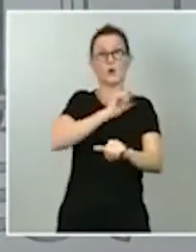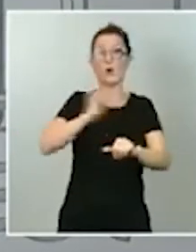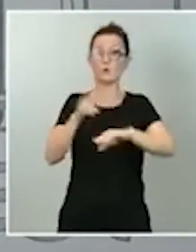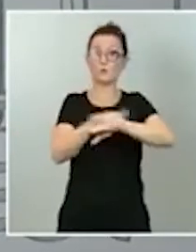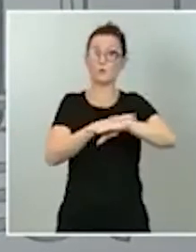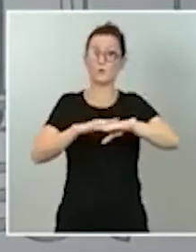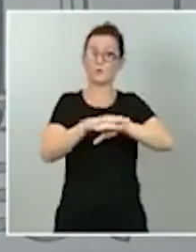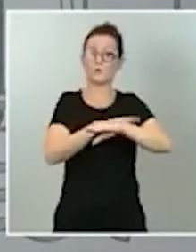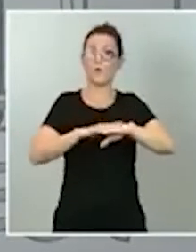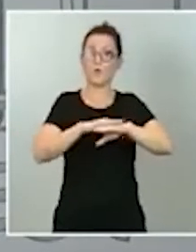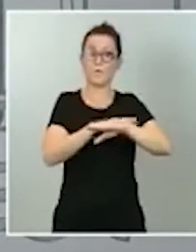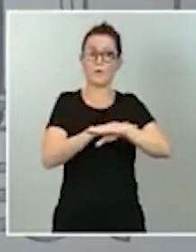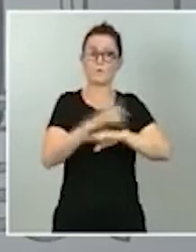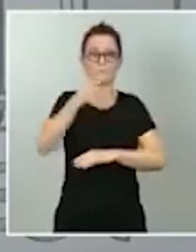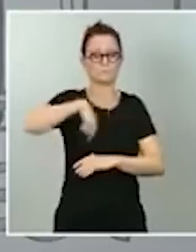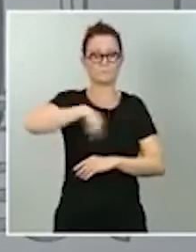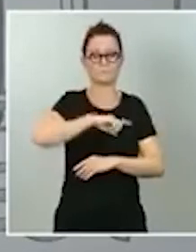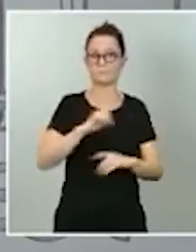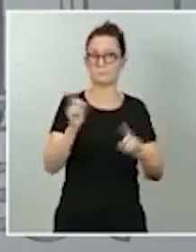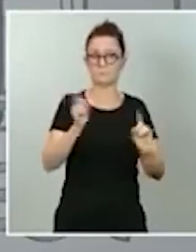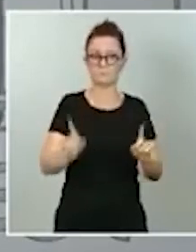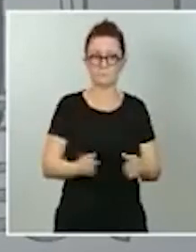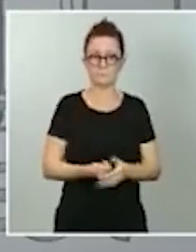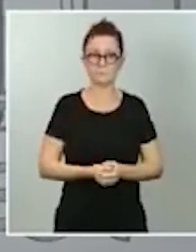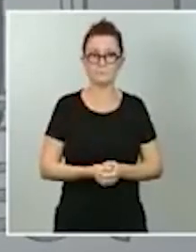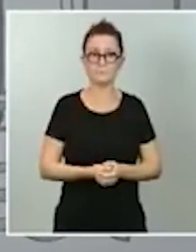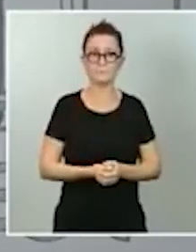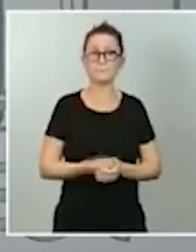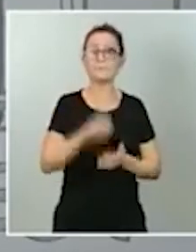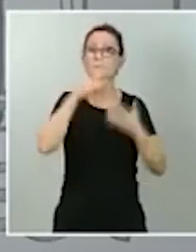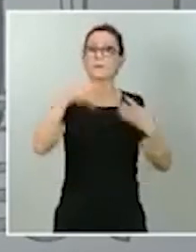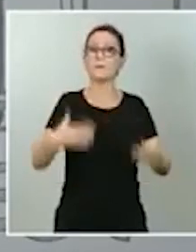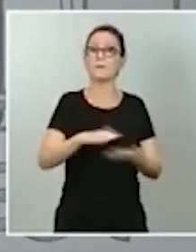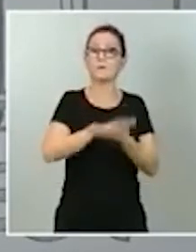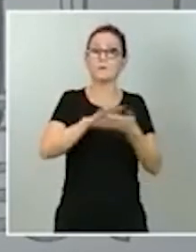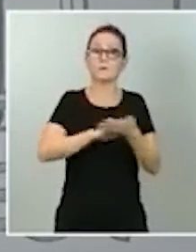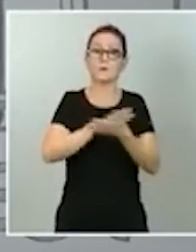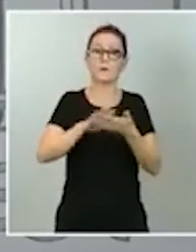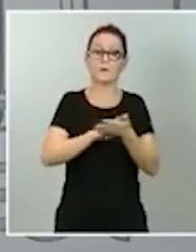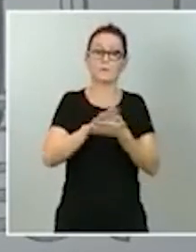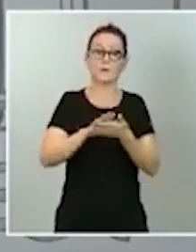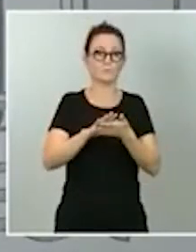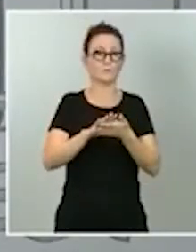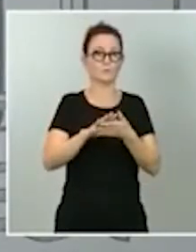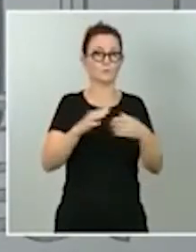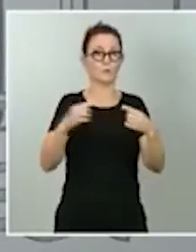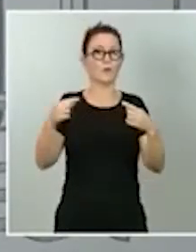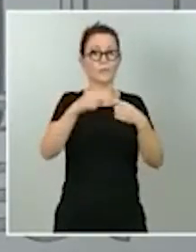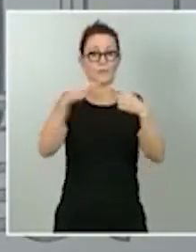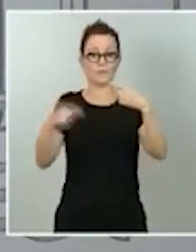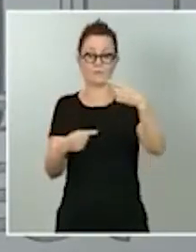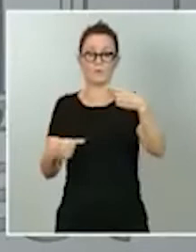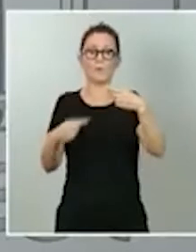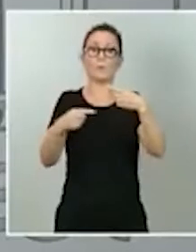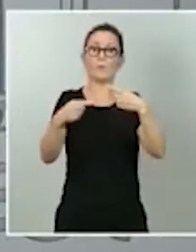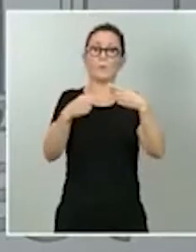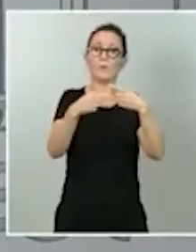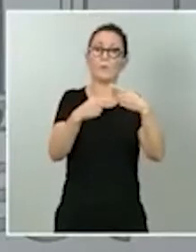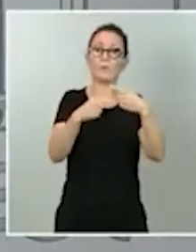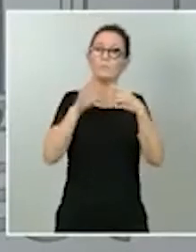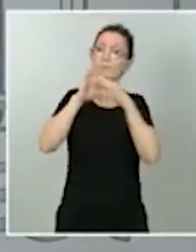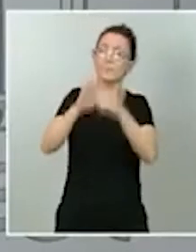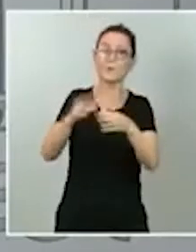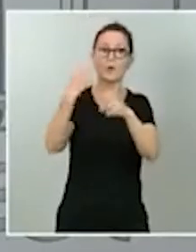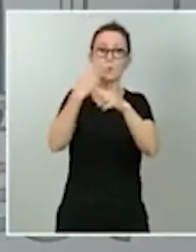aferraron a la austeridad ahora hablamos de una reducción del déficit compatible con una política que fortalece el estado del